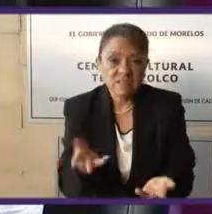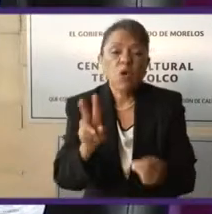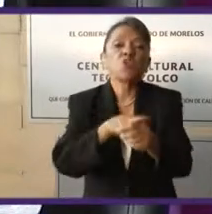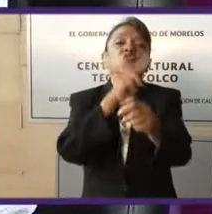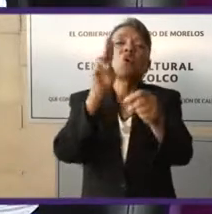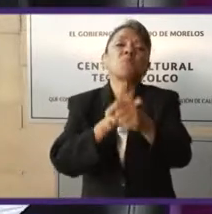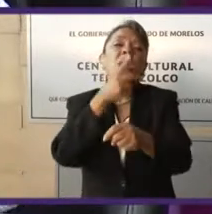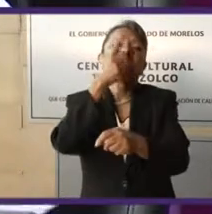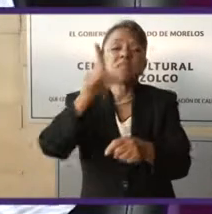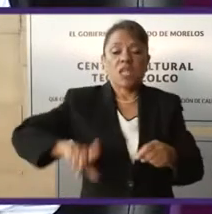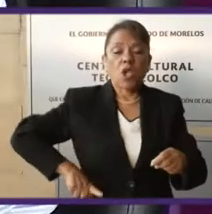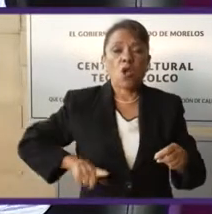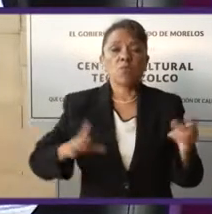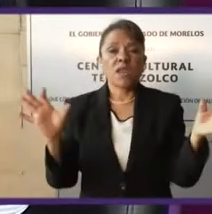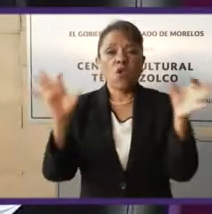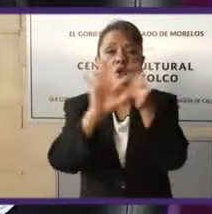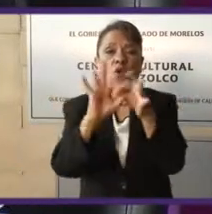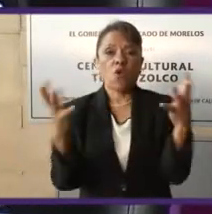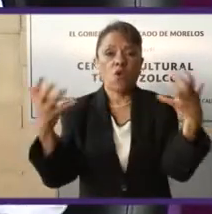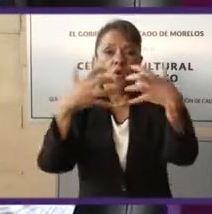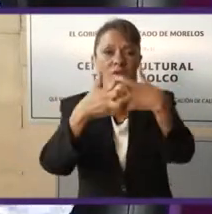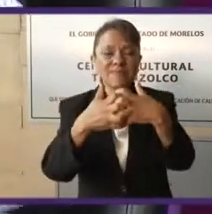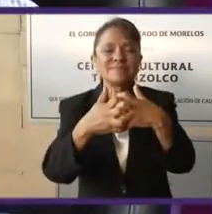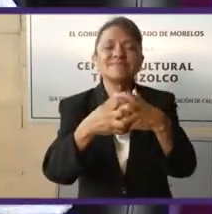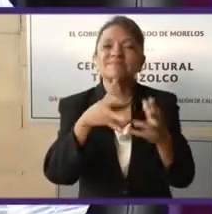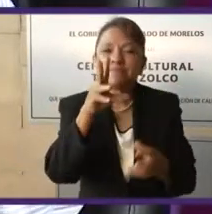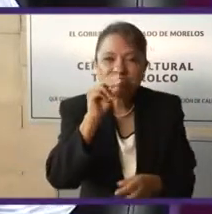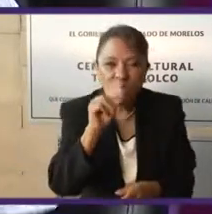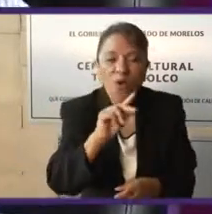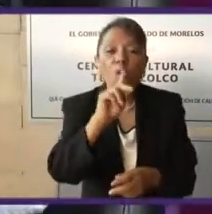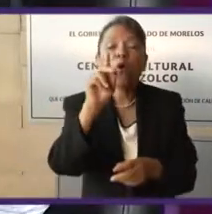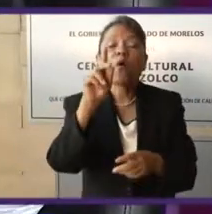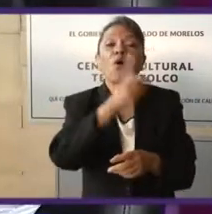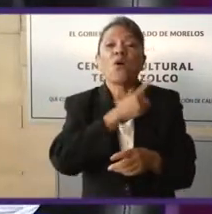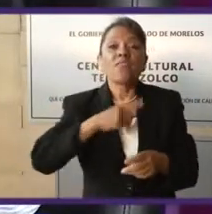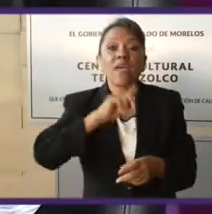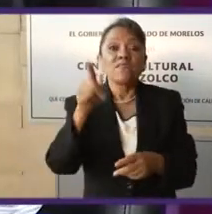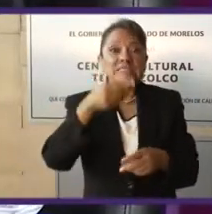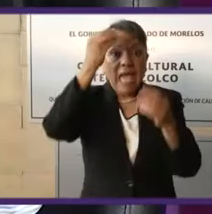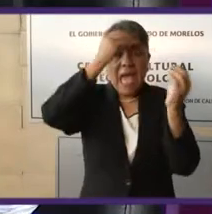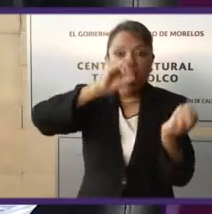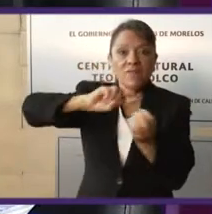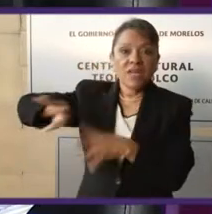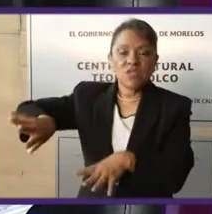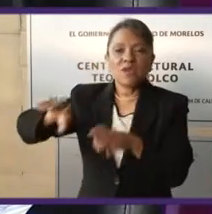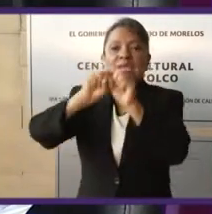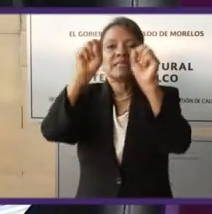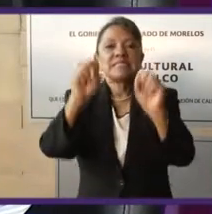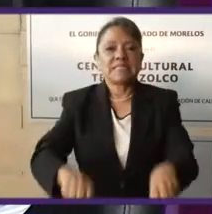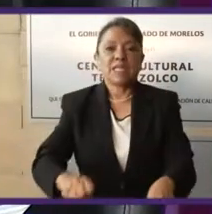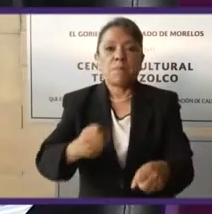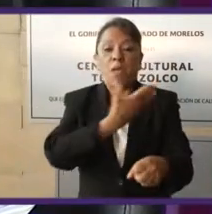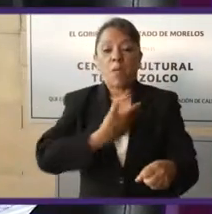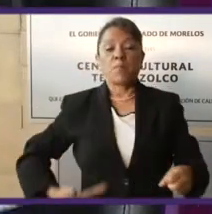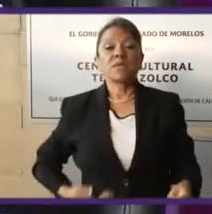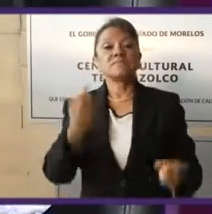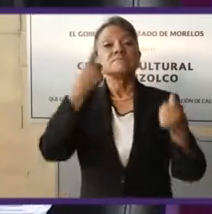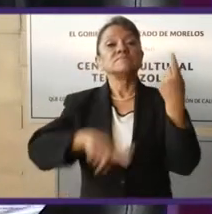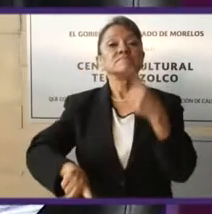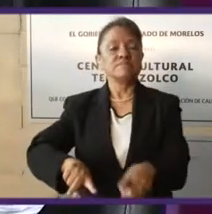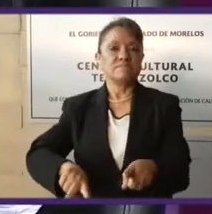gobiernos de coalición, no, pero es abandonar el sistema presidencialista que se maneja de